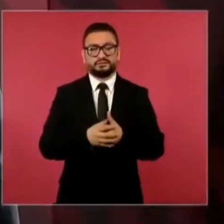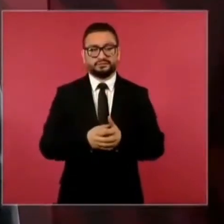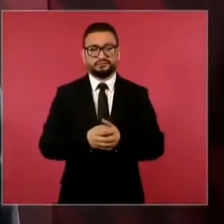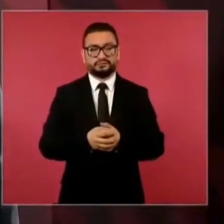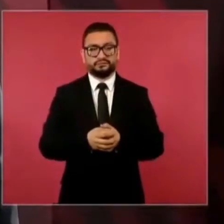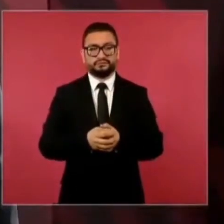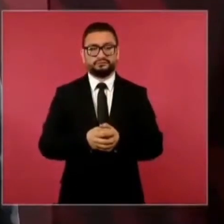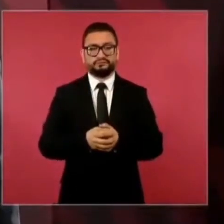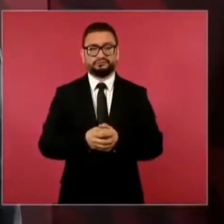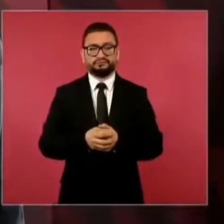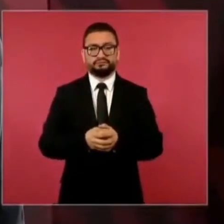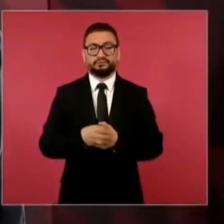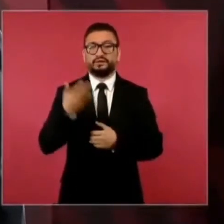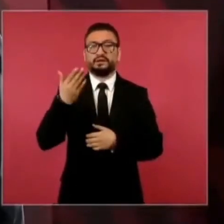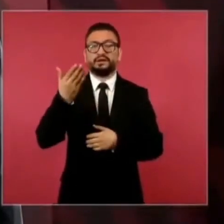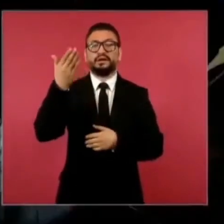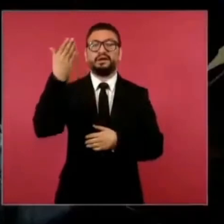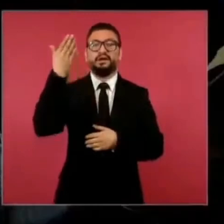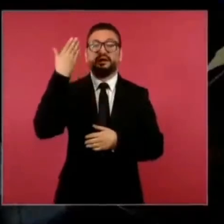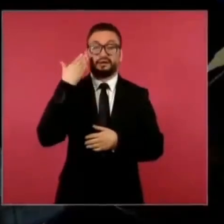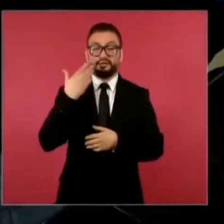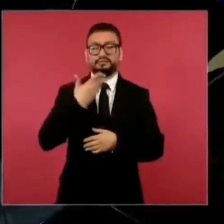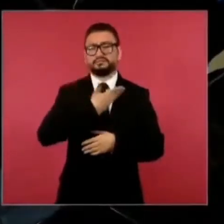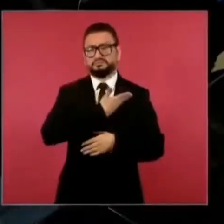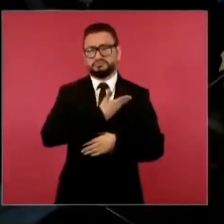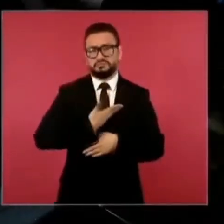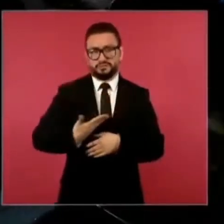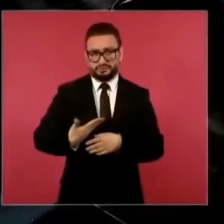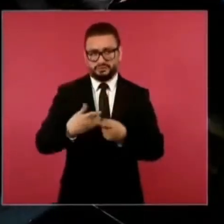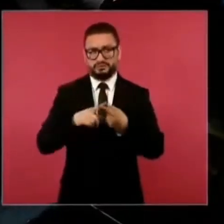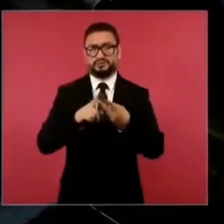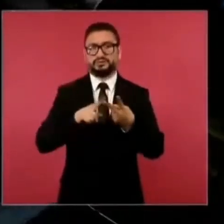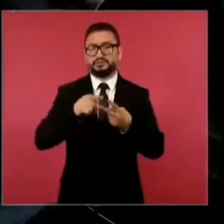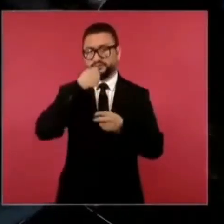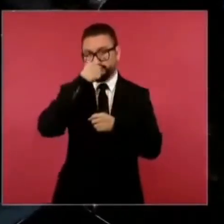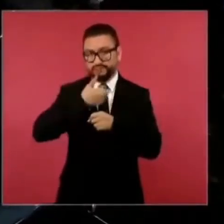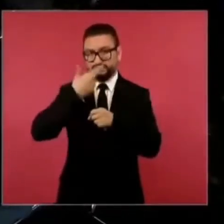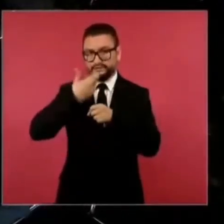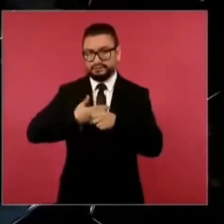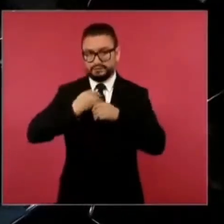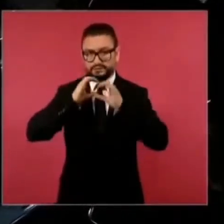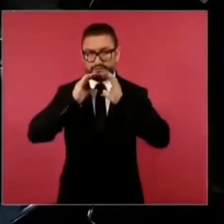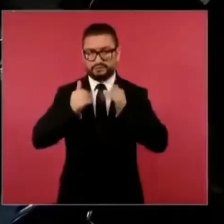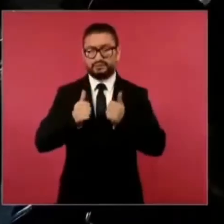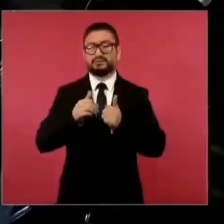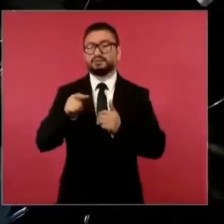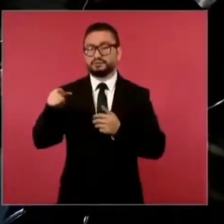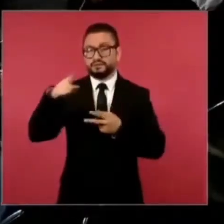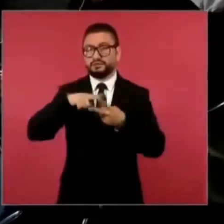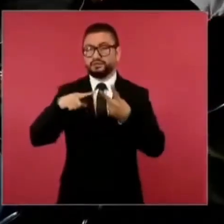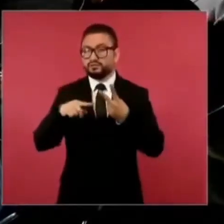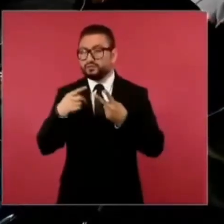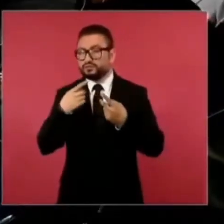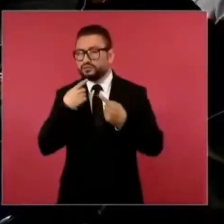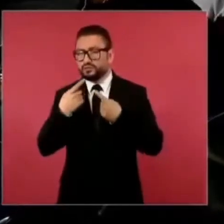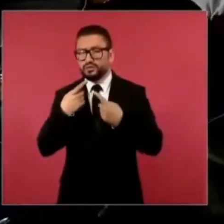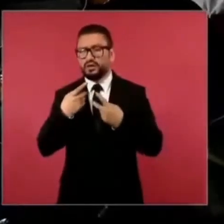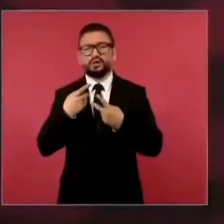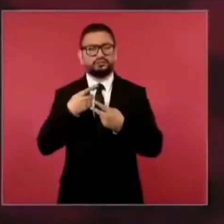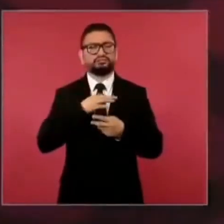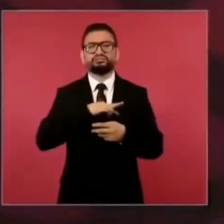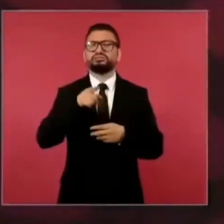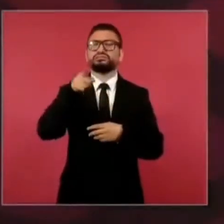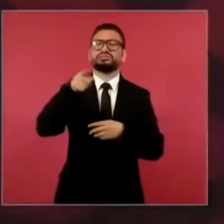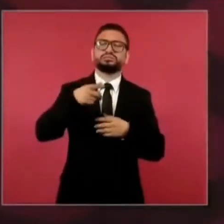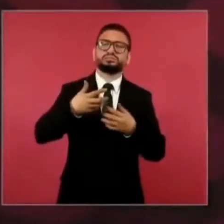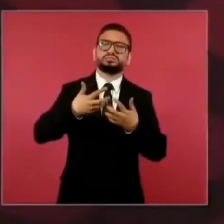Antes el presidente y el secretario de Hacienda podían condonar impuestos